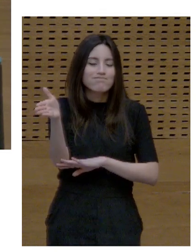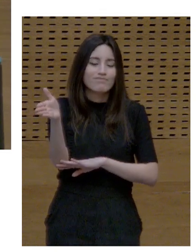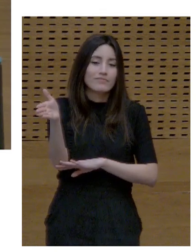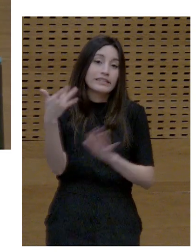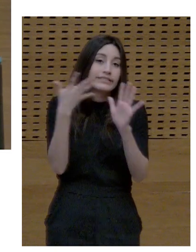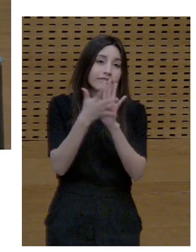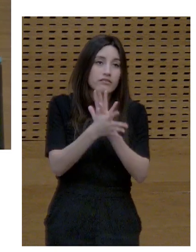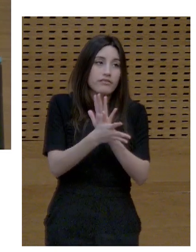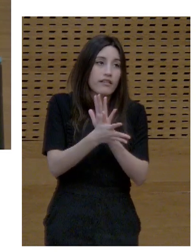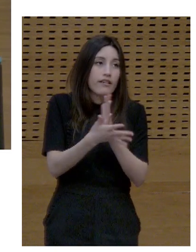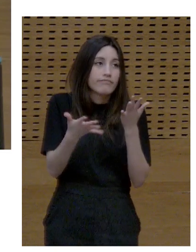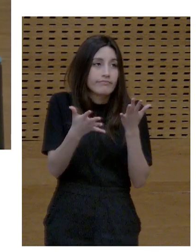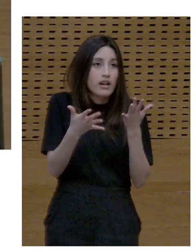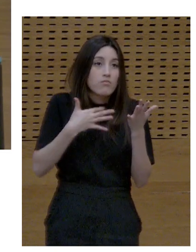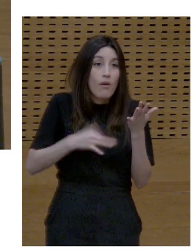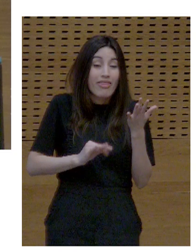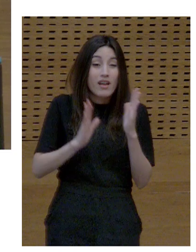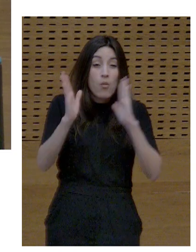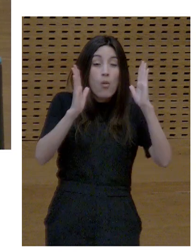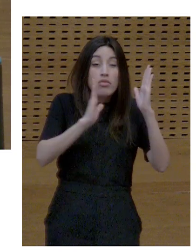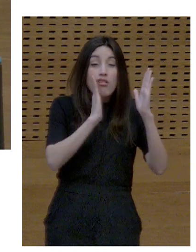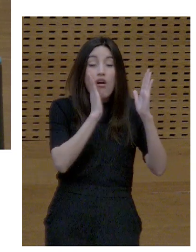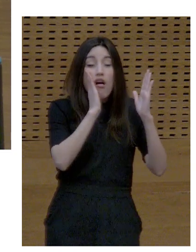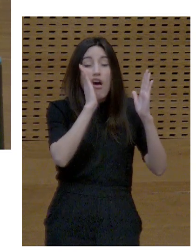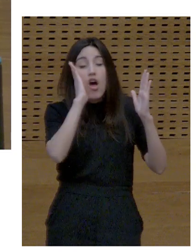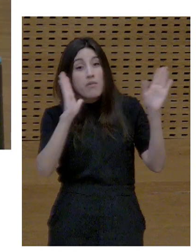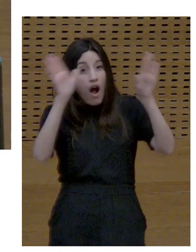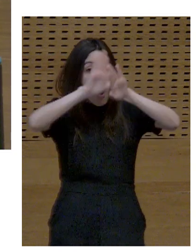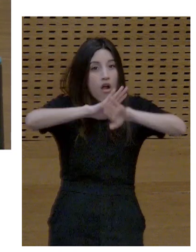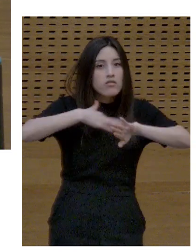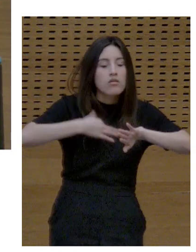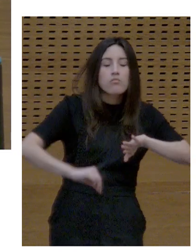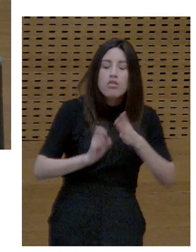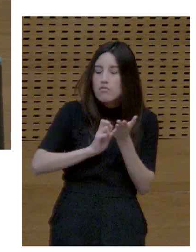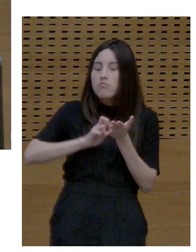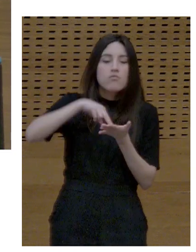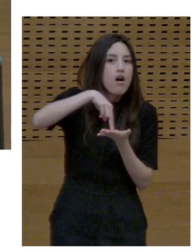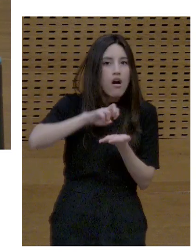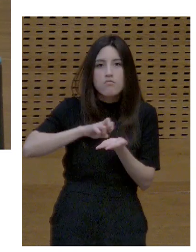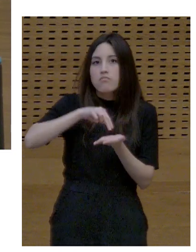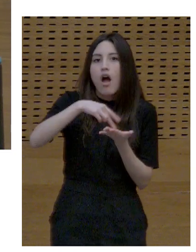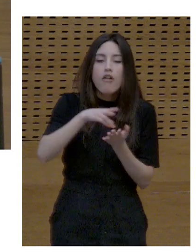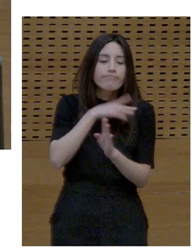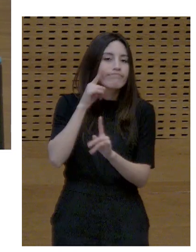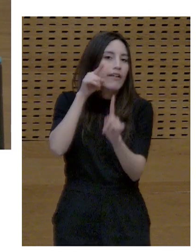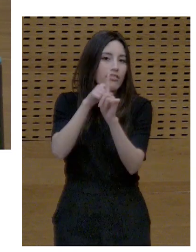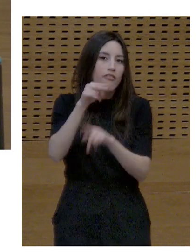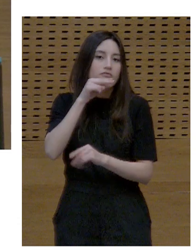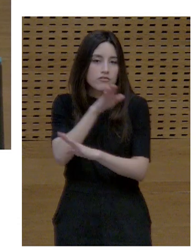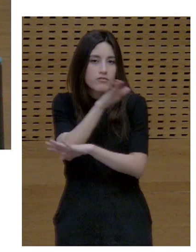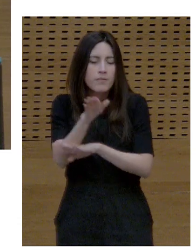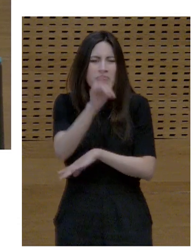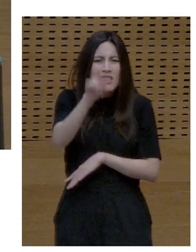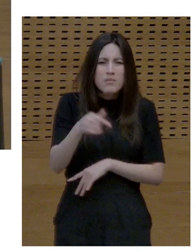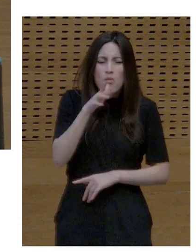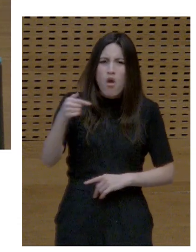puedes levantar a orinar varias veces a lo largo de la noche. Puede ser el síndrome de piernas inquietas, esa sensación de